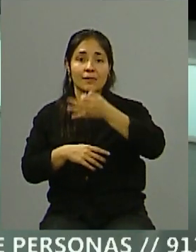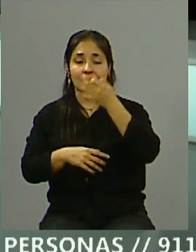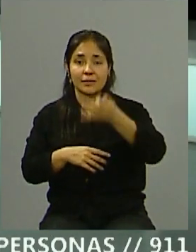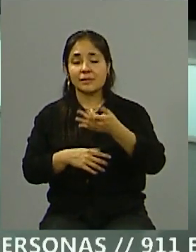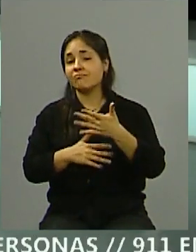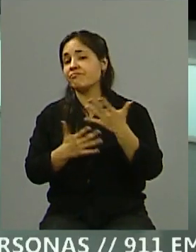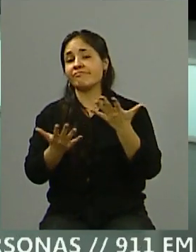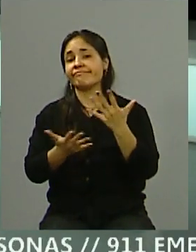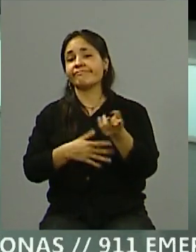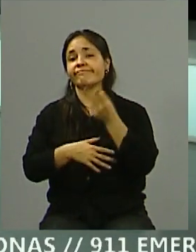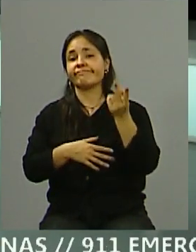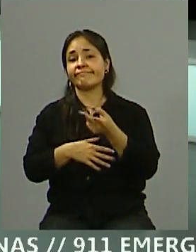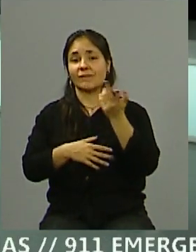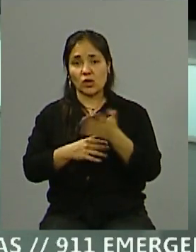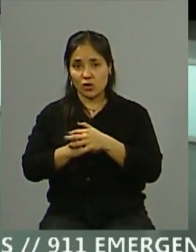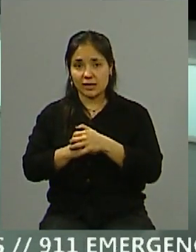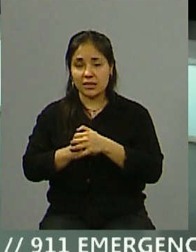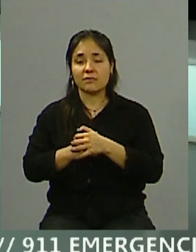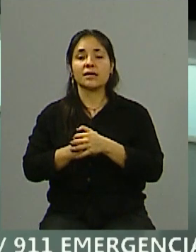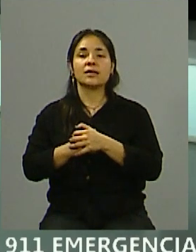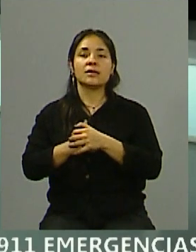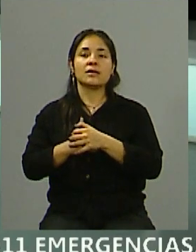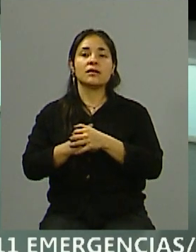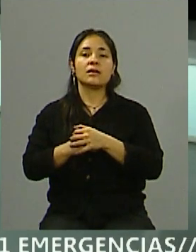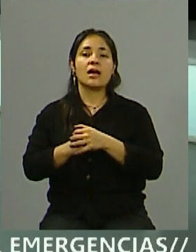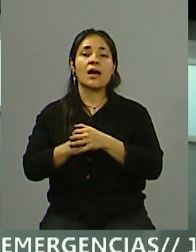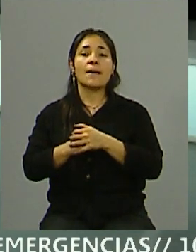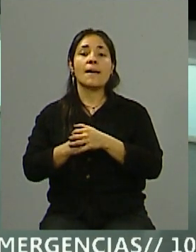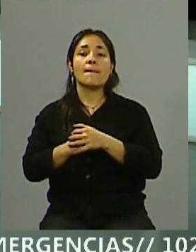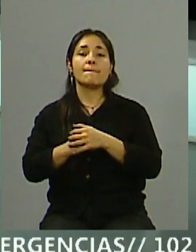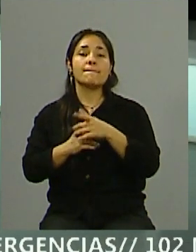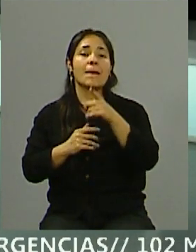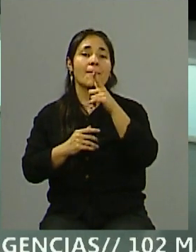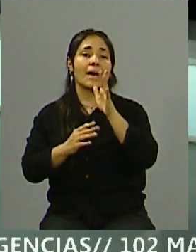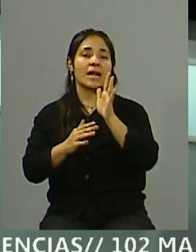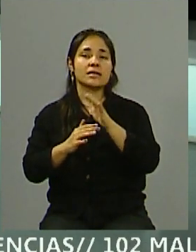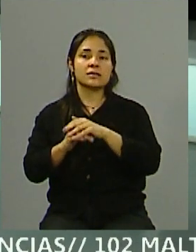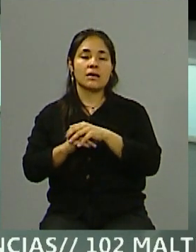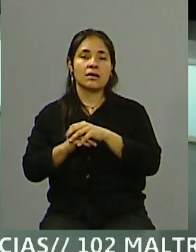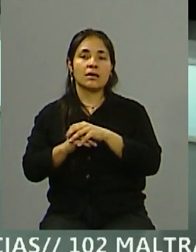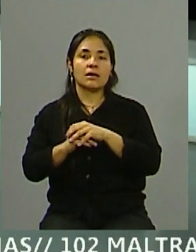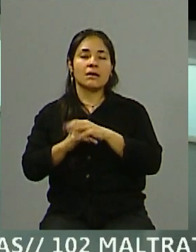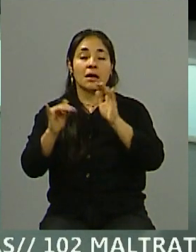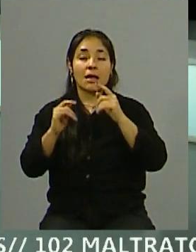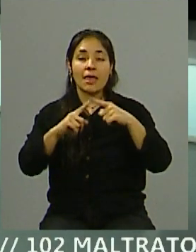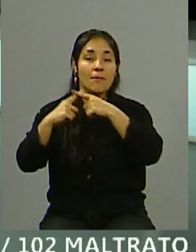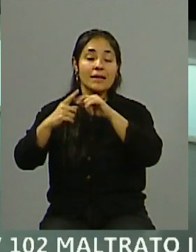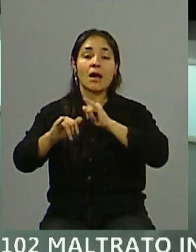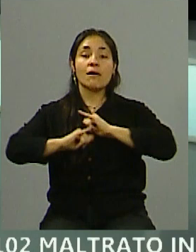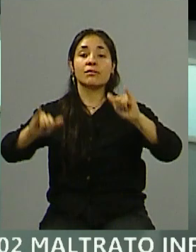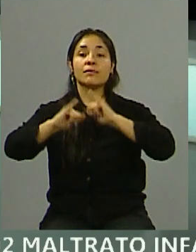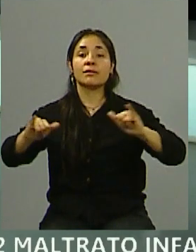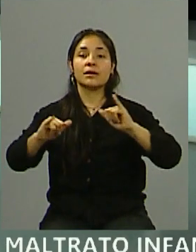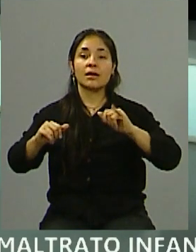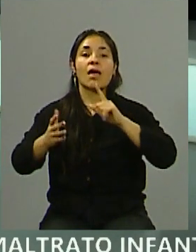en síntesis, yo creo que va a tener muy poco nivel de impacto en términos de la decisión del voto. Lamentablemente. Teniendo en